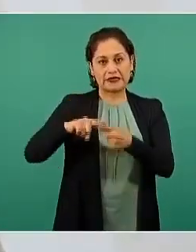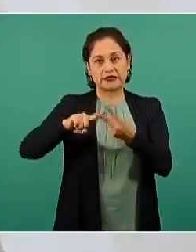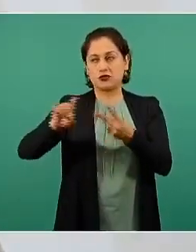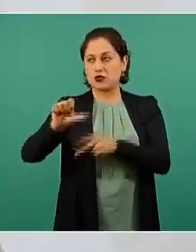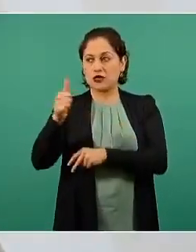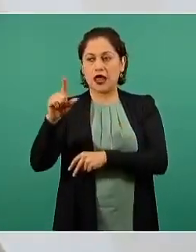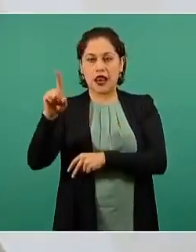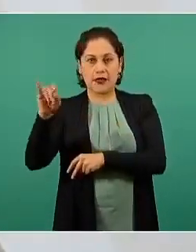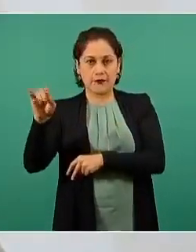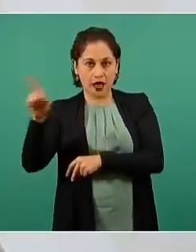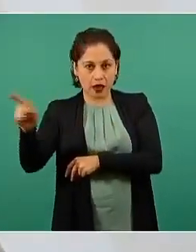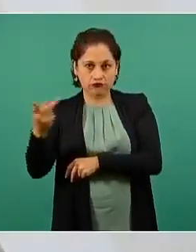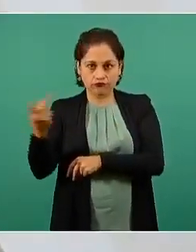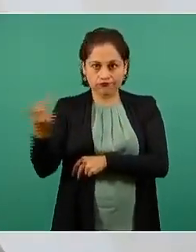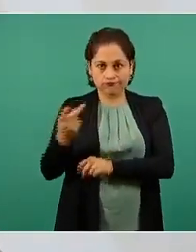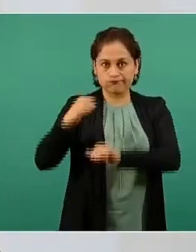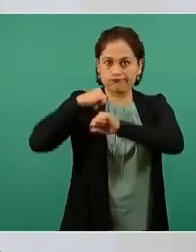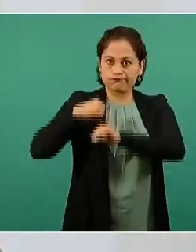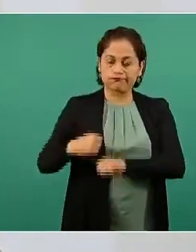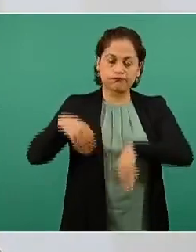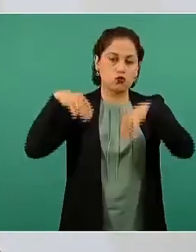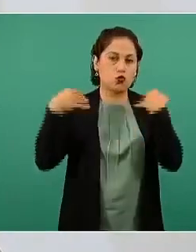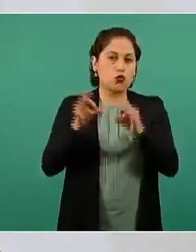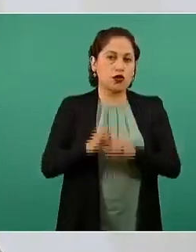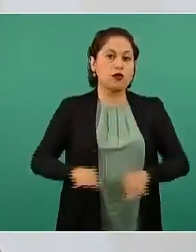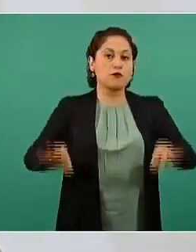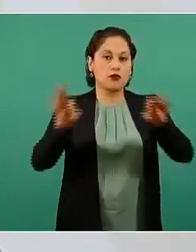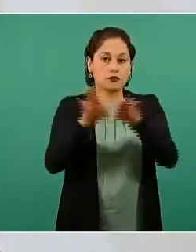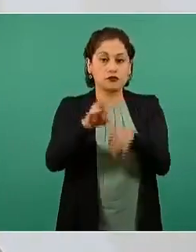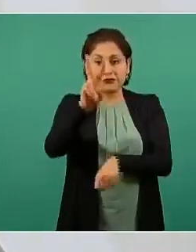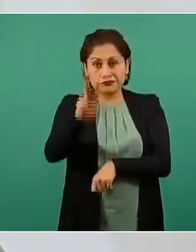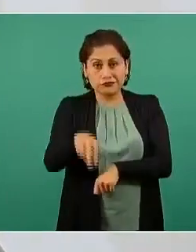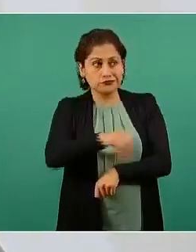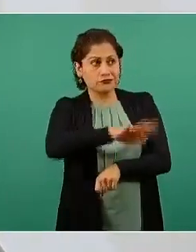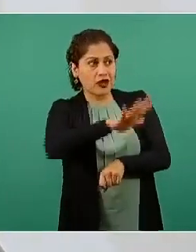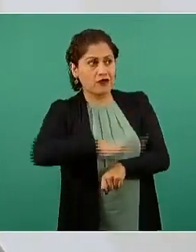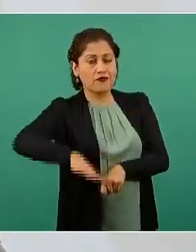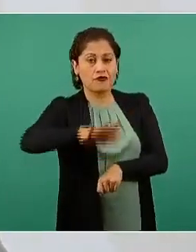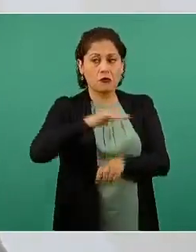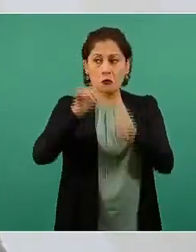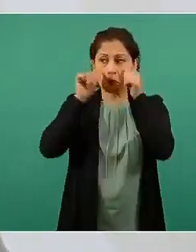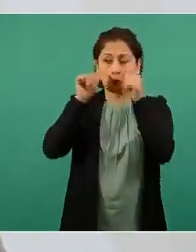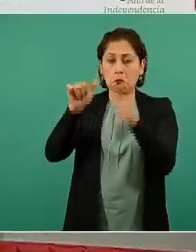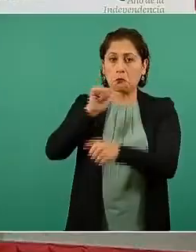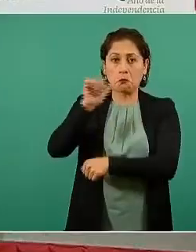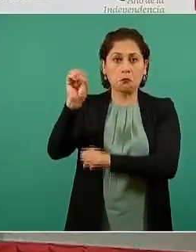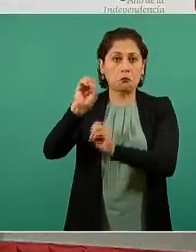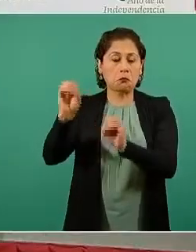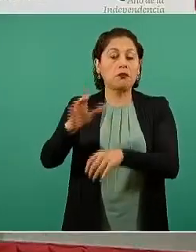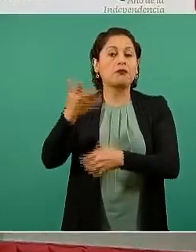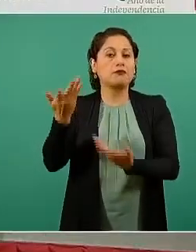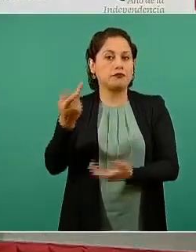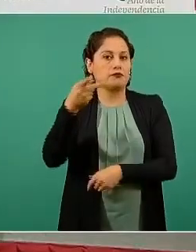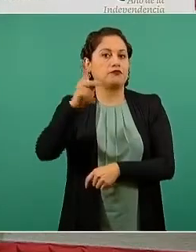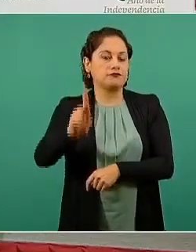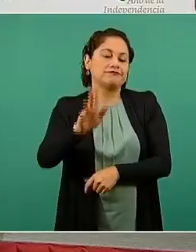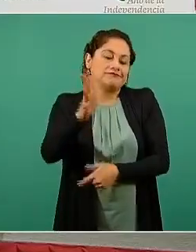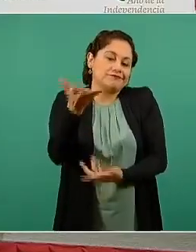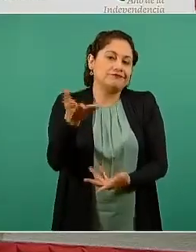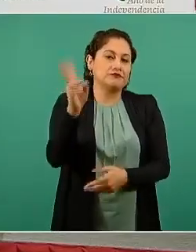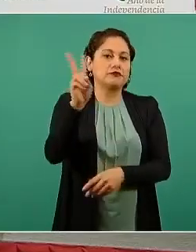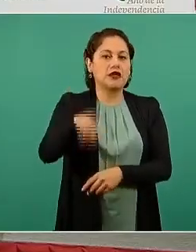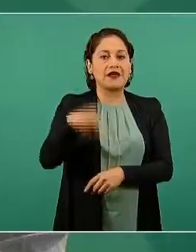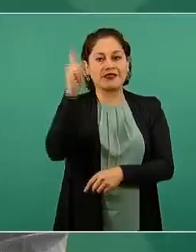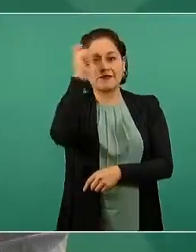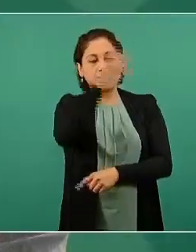tenido un rol fundamental y poco visibilizado. Realmente es difícil que la población pueda visibilizar la